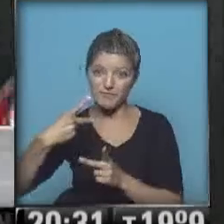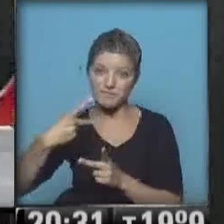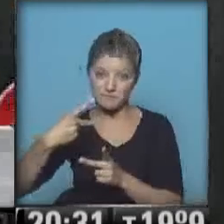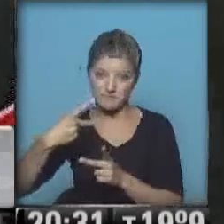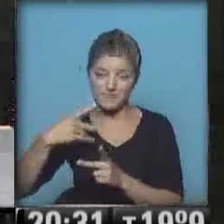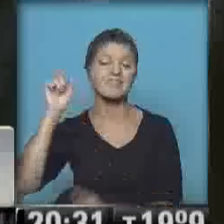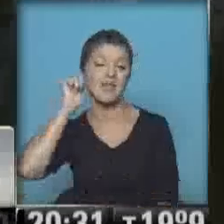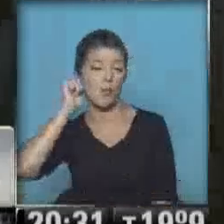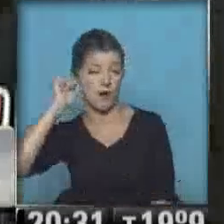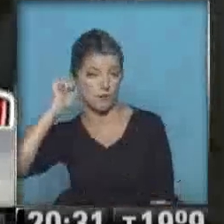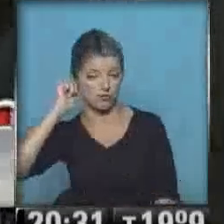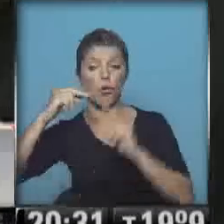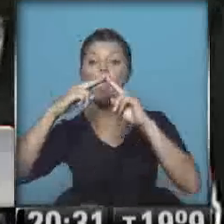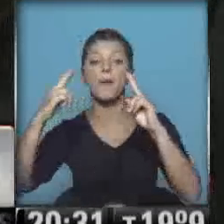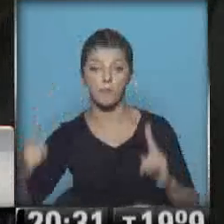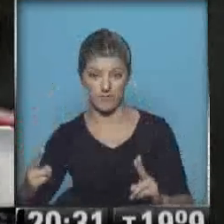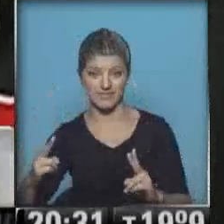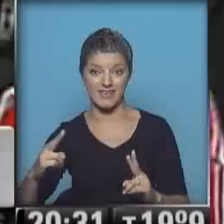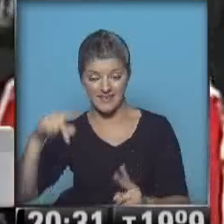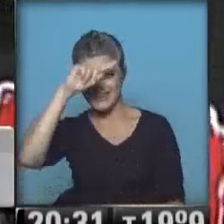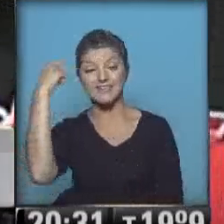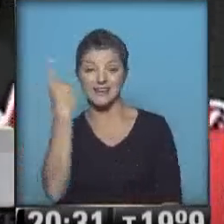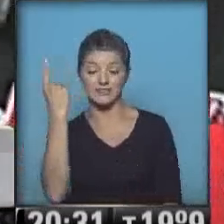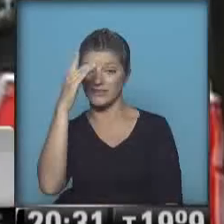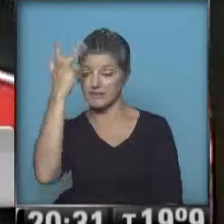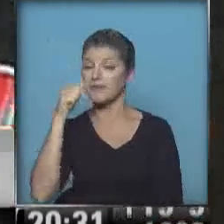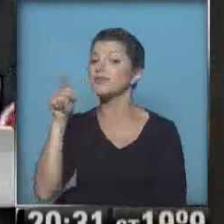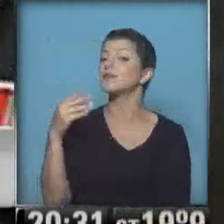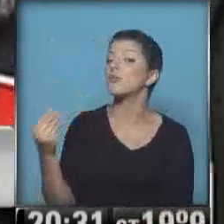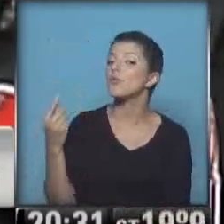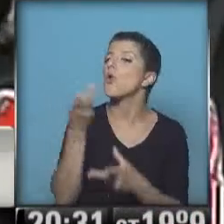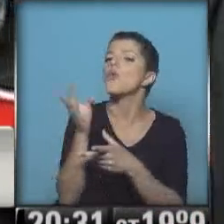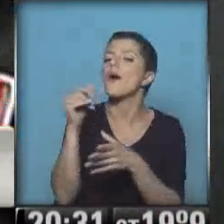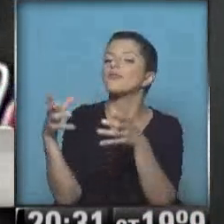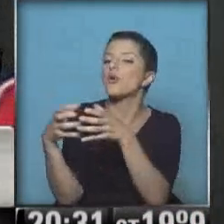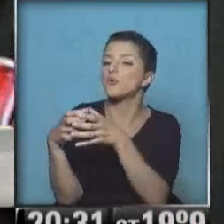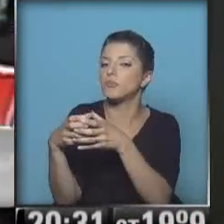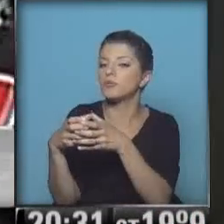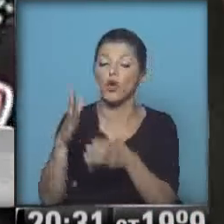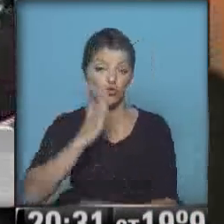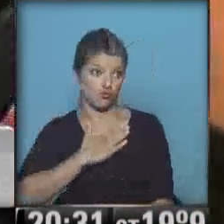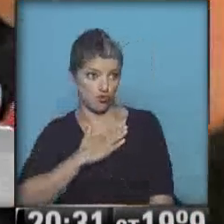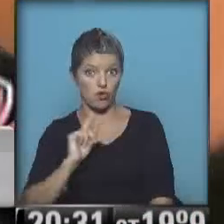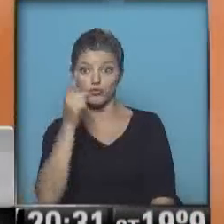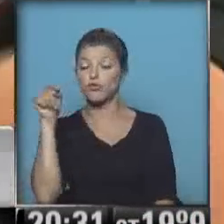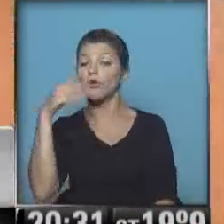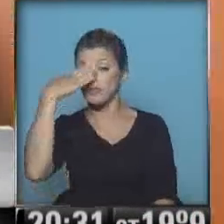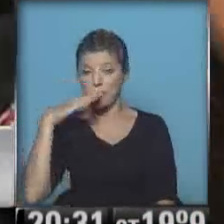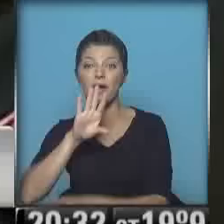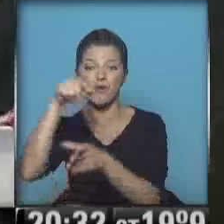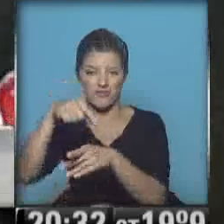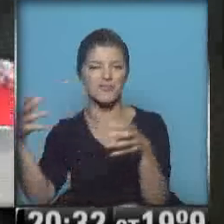Gualeguaychú, el puente internacional San Martín. ¿Cuántos se vinieron? Fui yo solo y me encontré con los